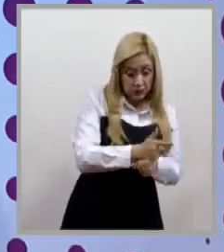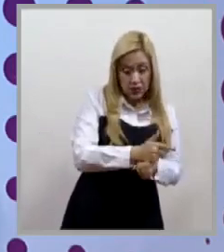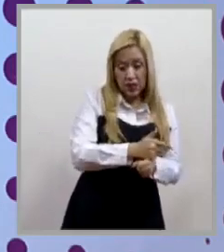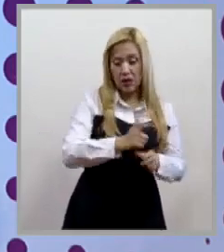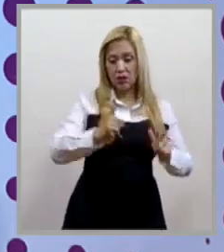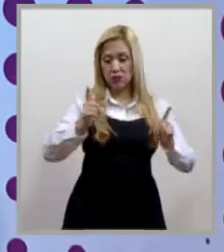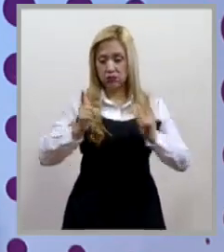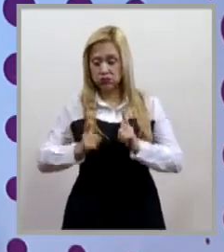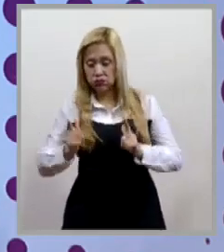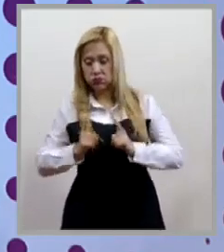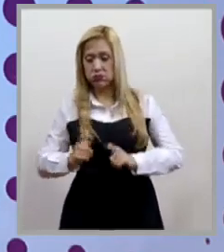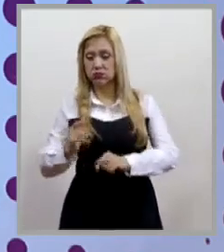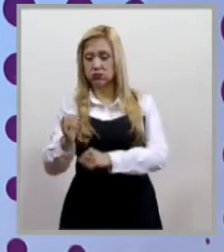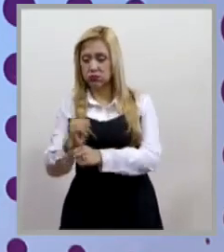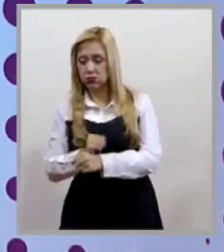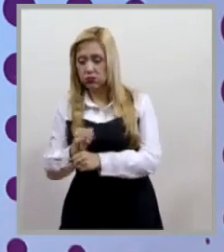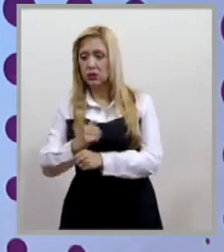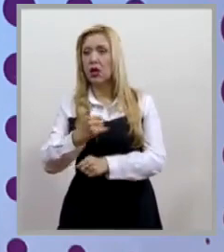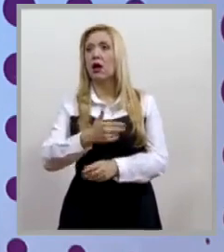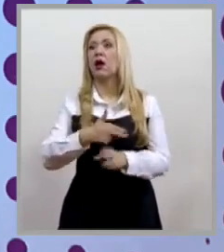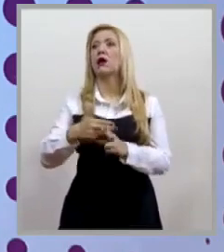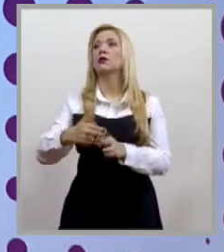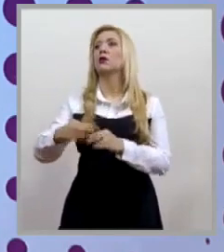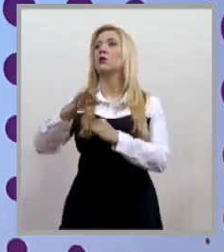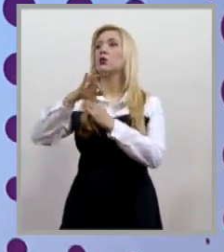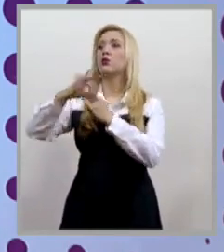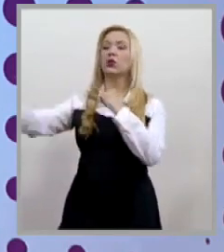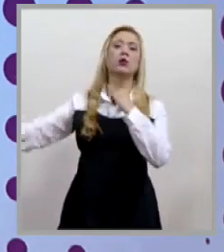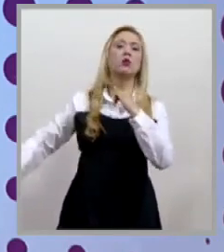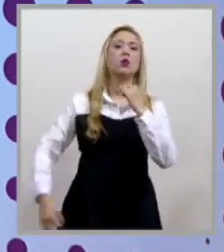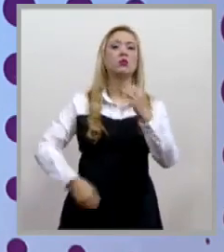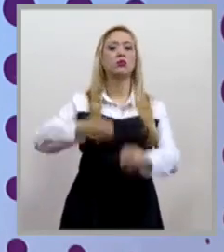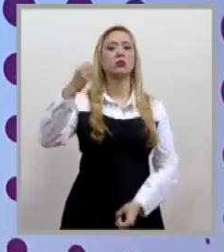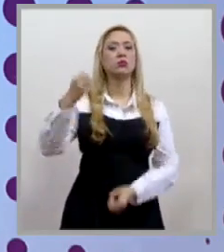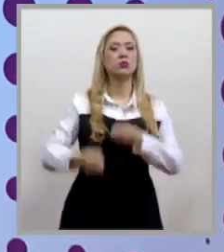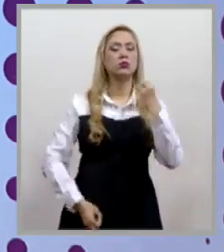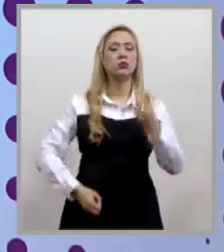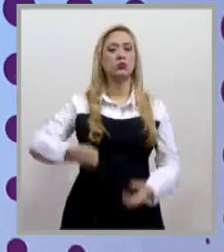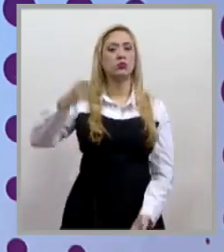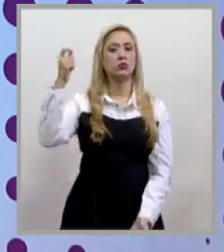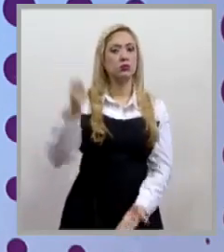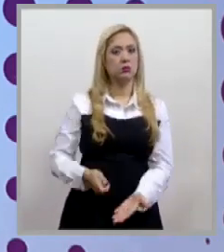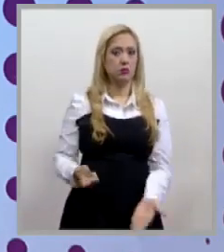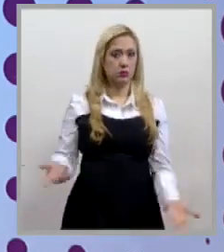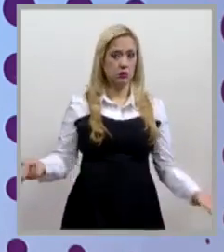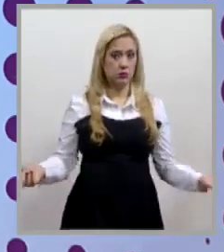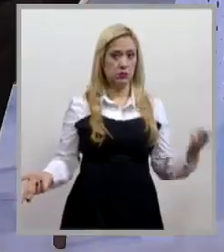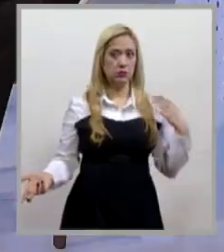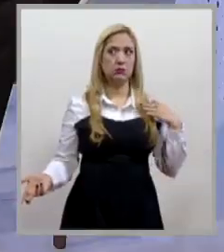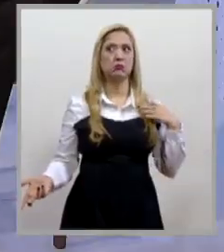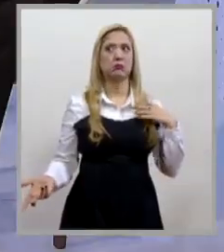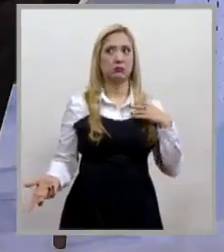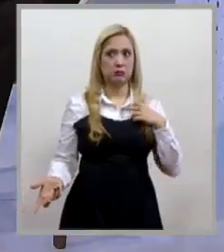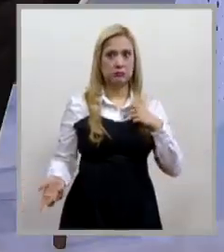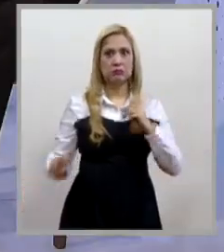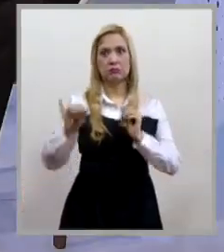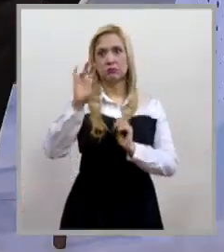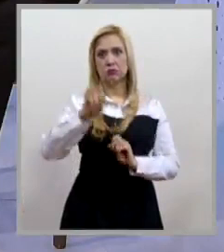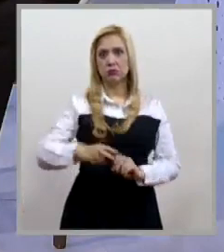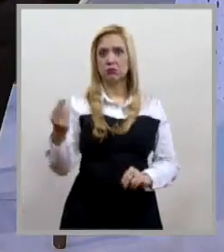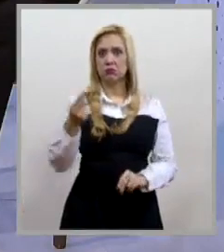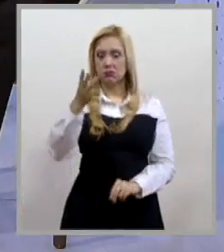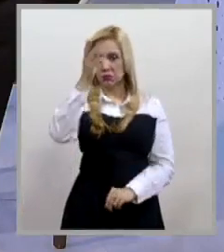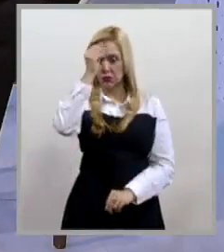como de administración de justicia ya en la etapa de los casos llevado en forma de juicio. Sin duda, creo que este tema de la capacitación